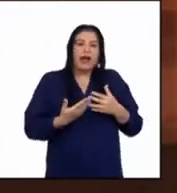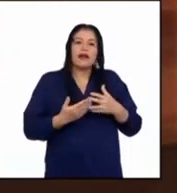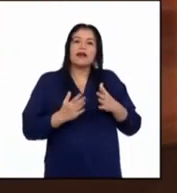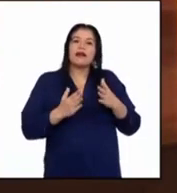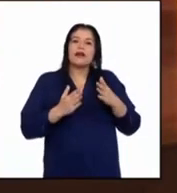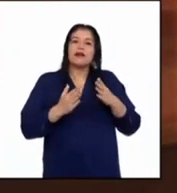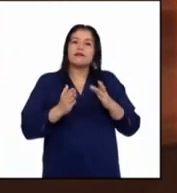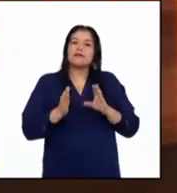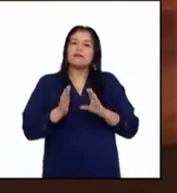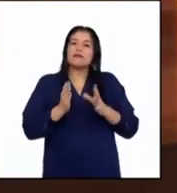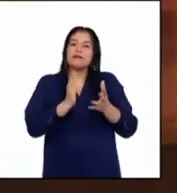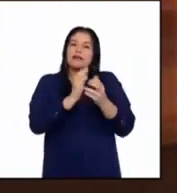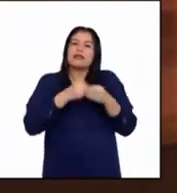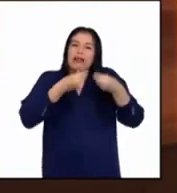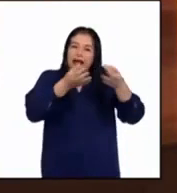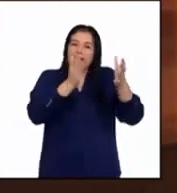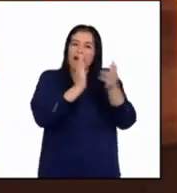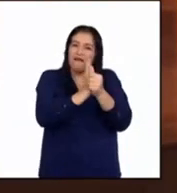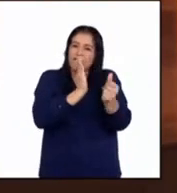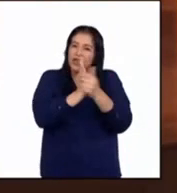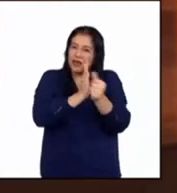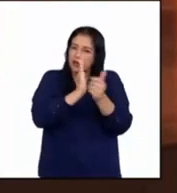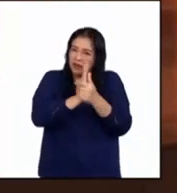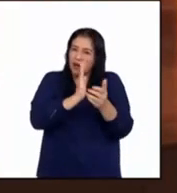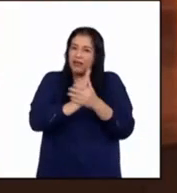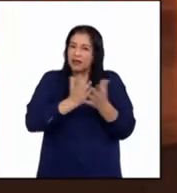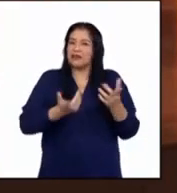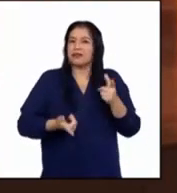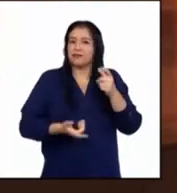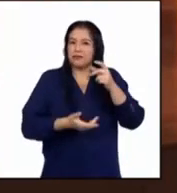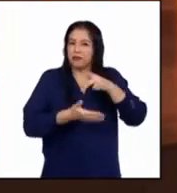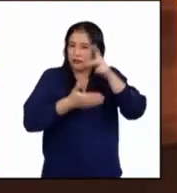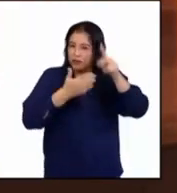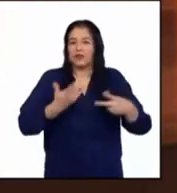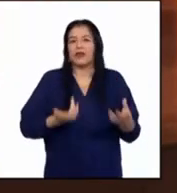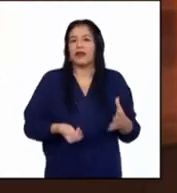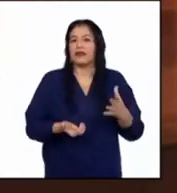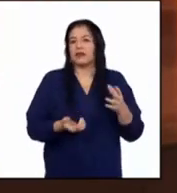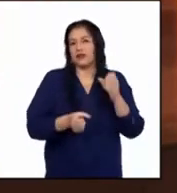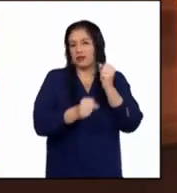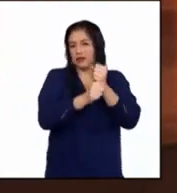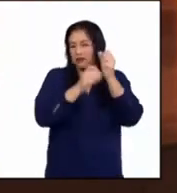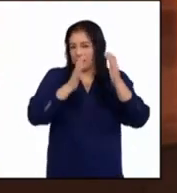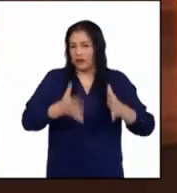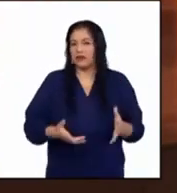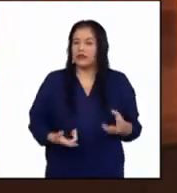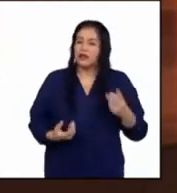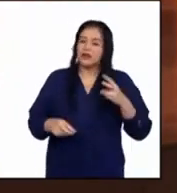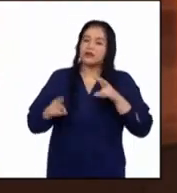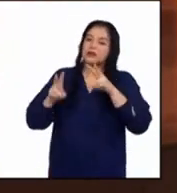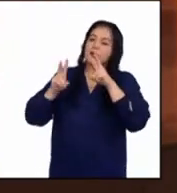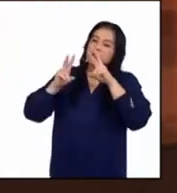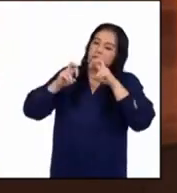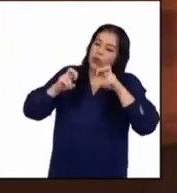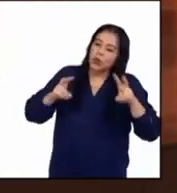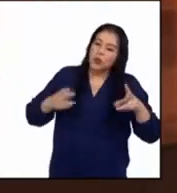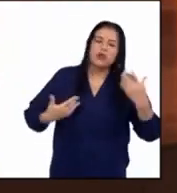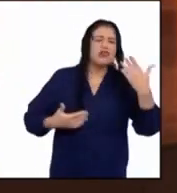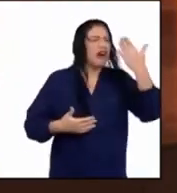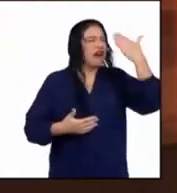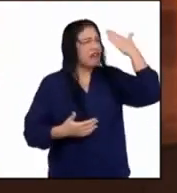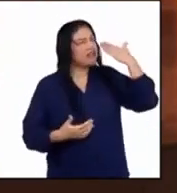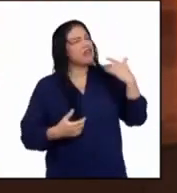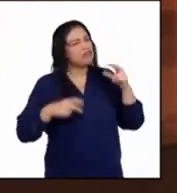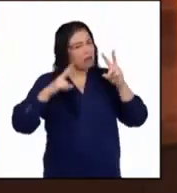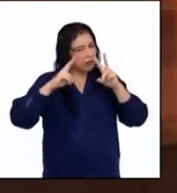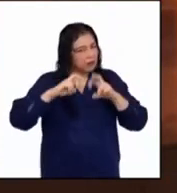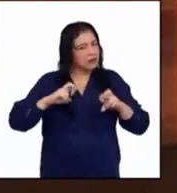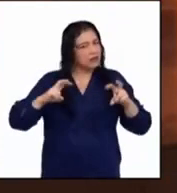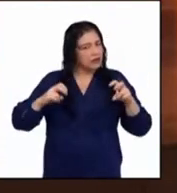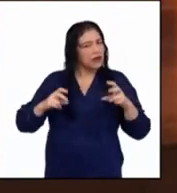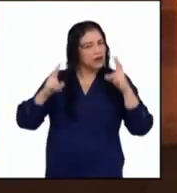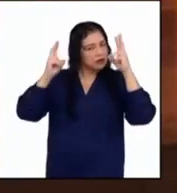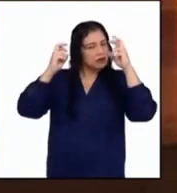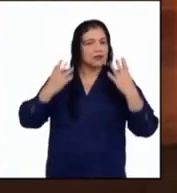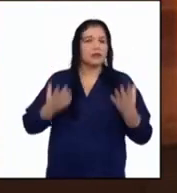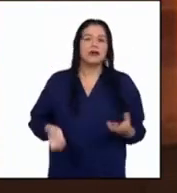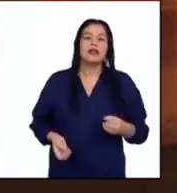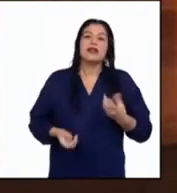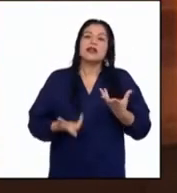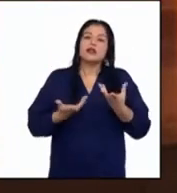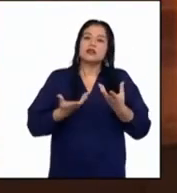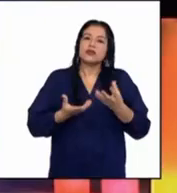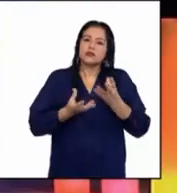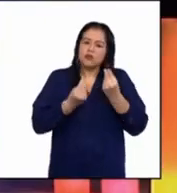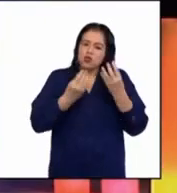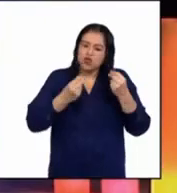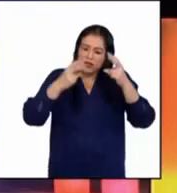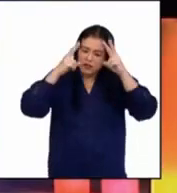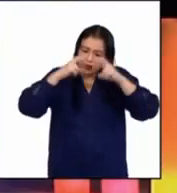trabajadores. Nos pusimos a indagar sobre este tema y encontramos que esto ya estaba investigado y que dicen los